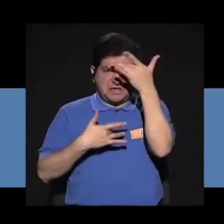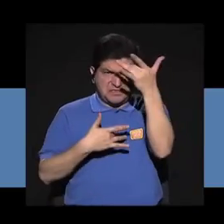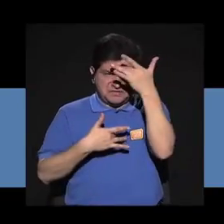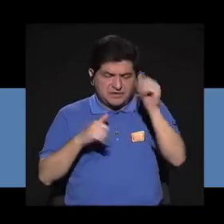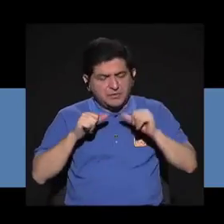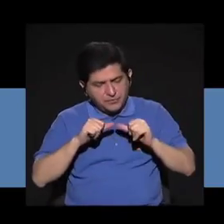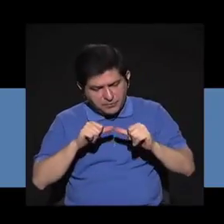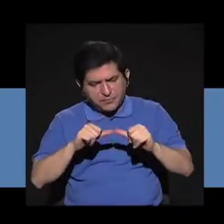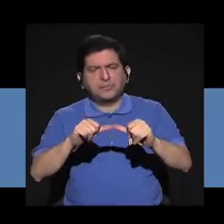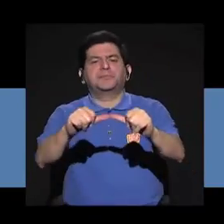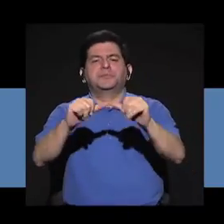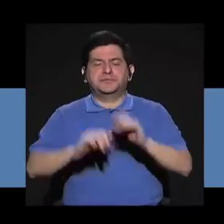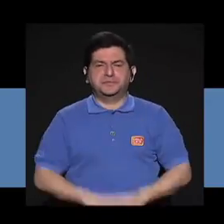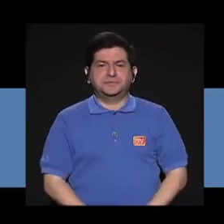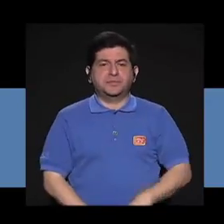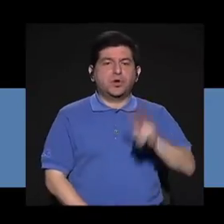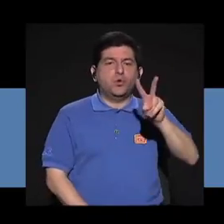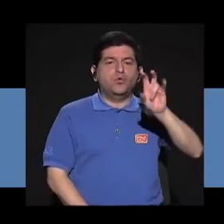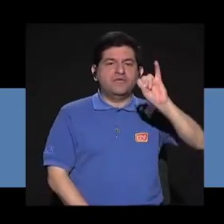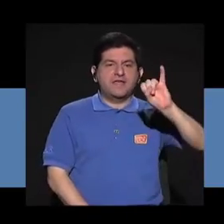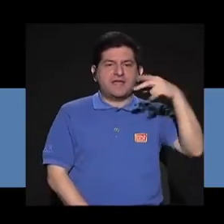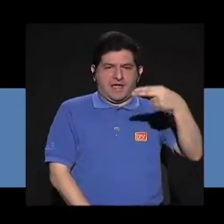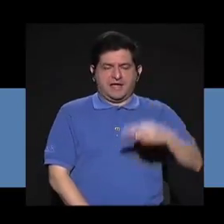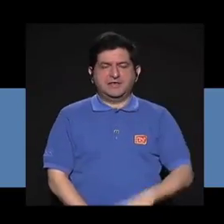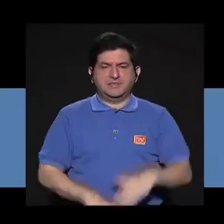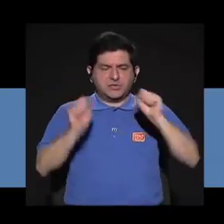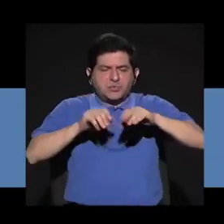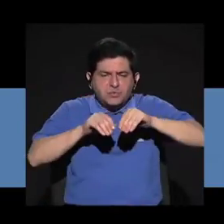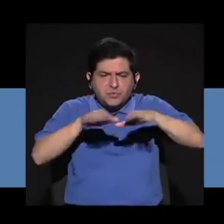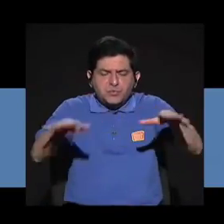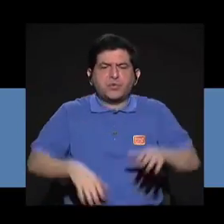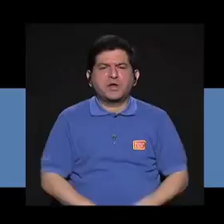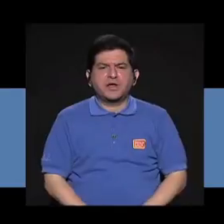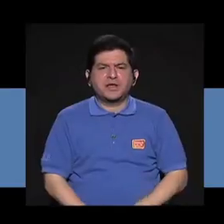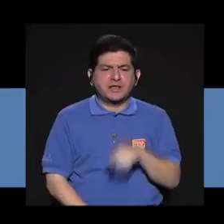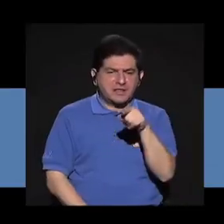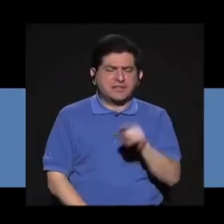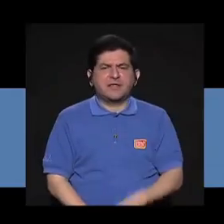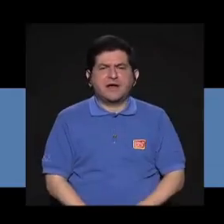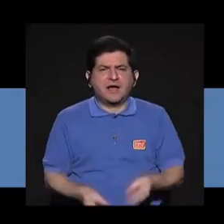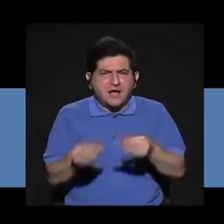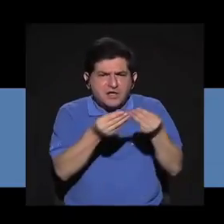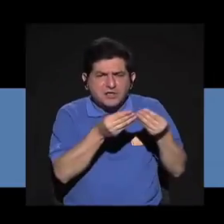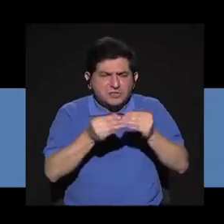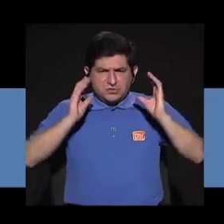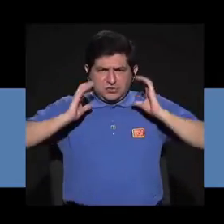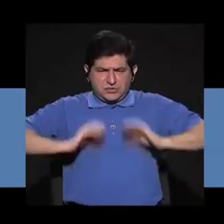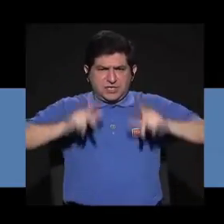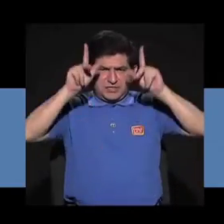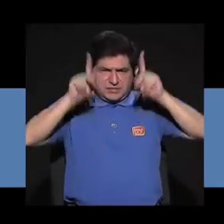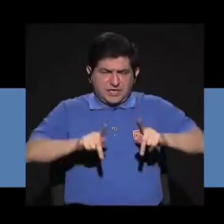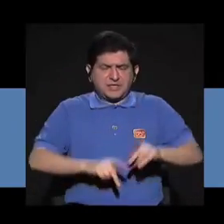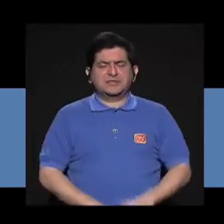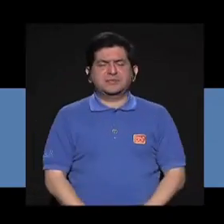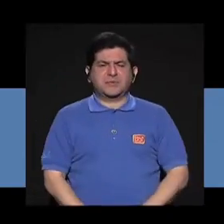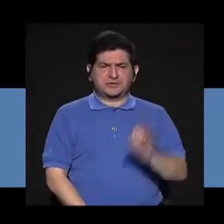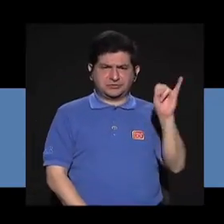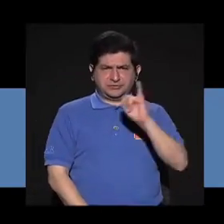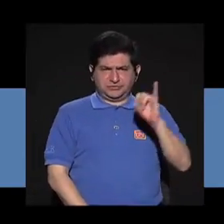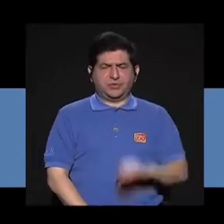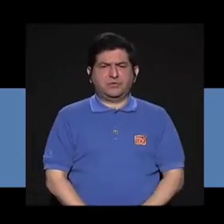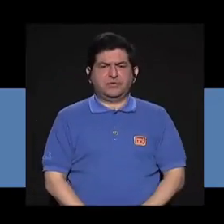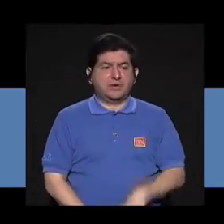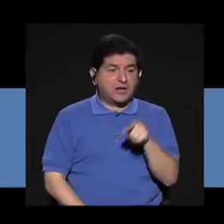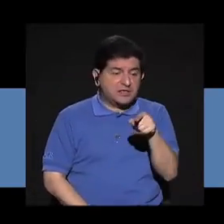enfermedad crónica. El VIH se puede transmitir por el contacto con líquidos corporales de personas infectadas.